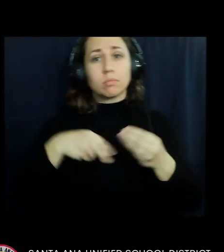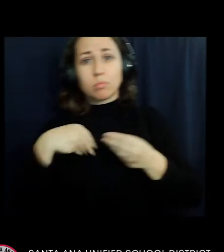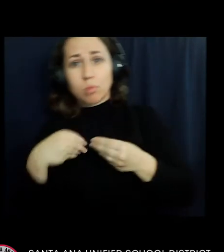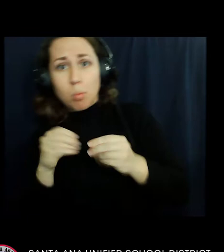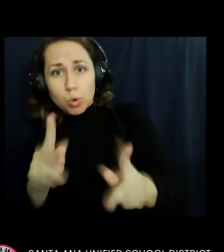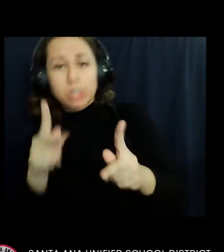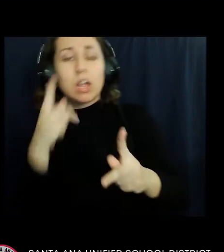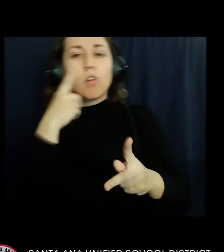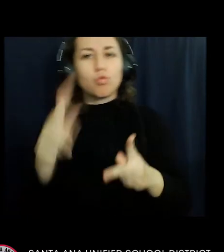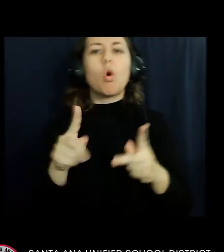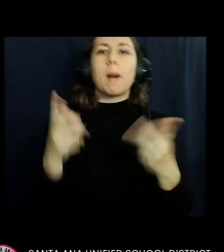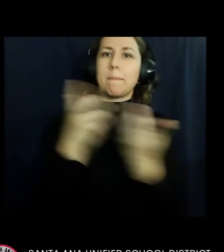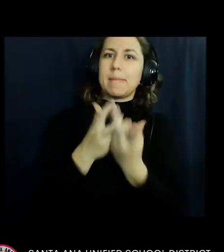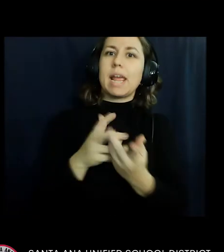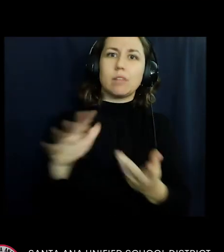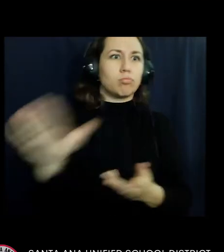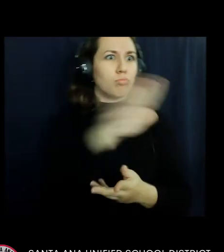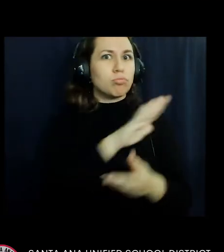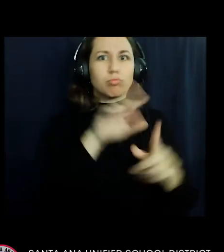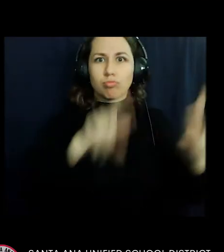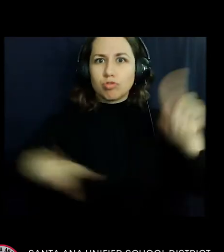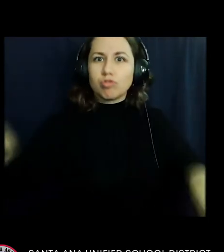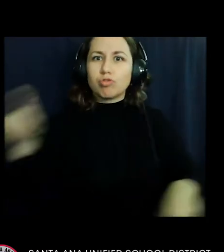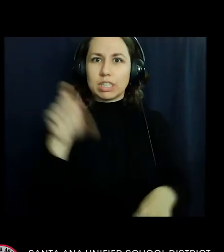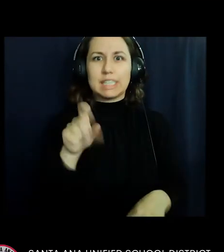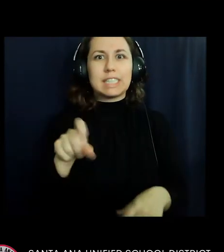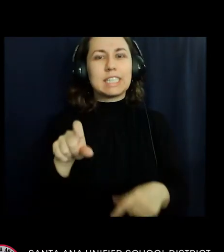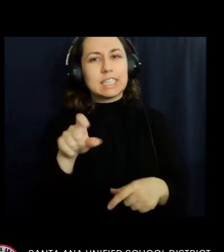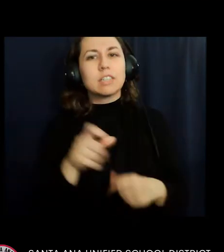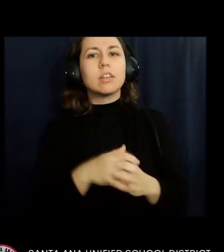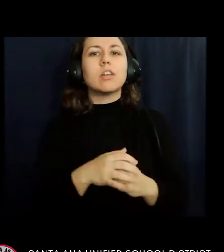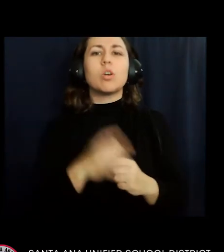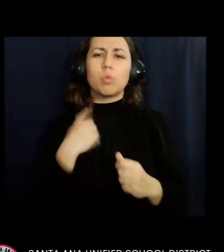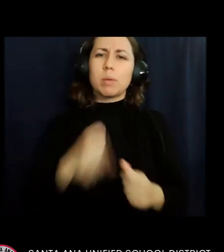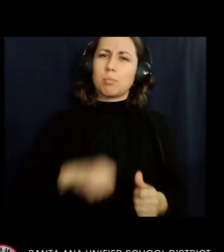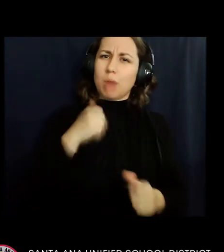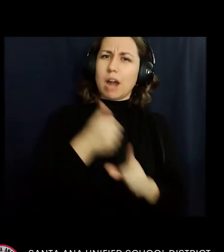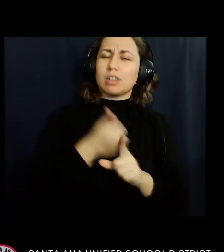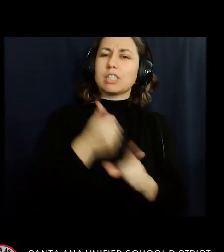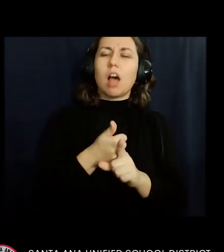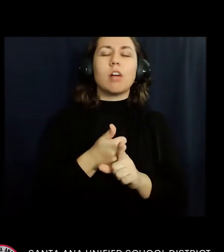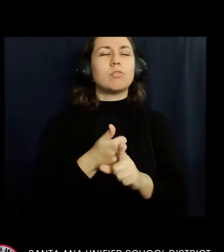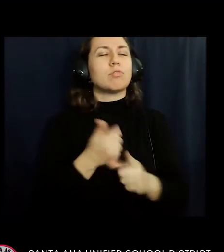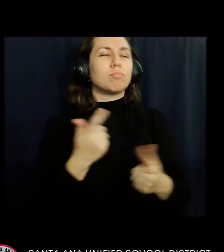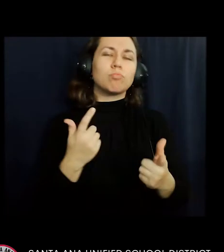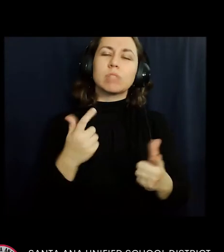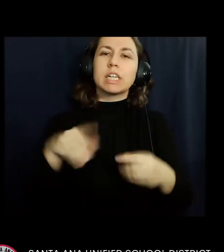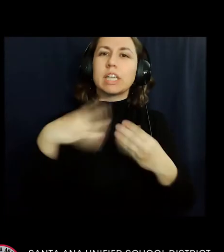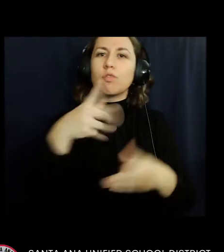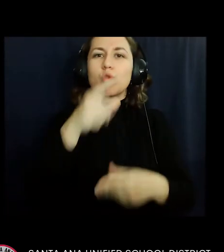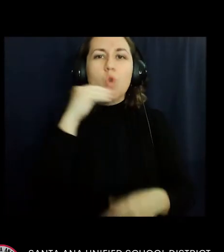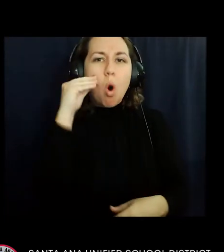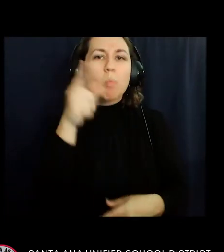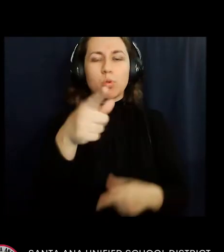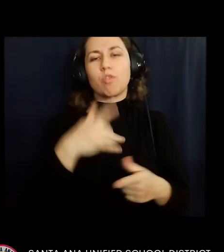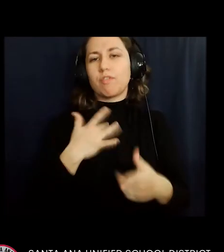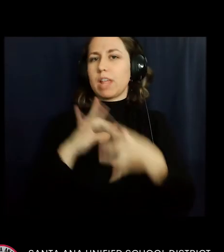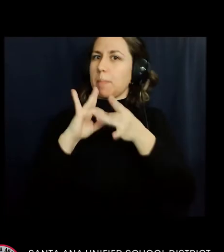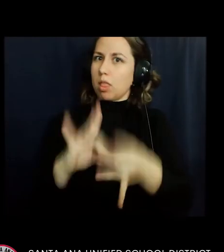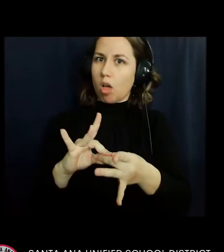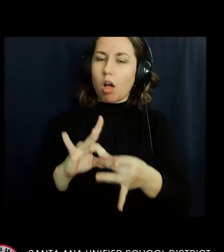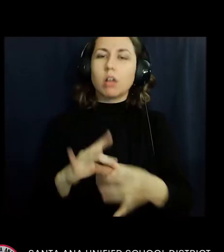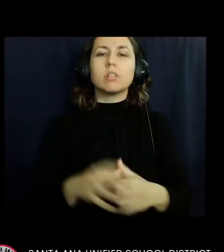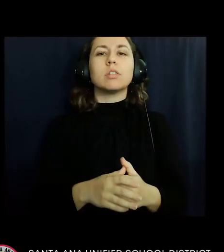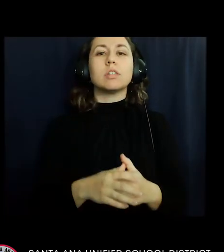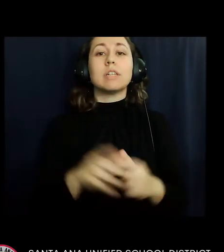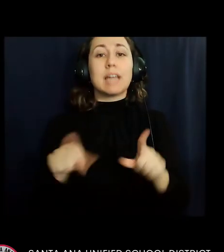programas y oportunidades para satisfacer las necesidades e intereses de nuestros alumnos. Nos enorgullece proveerles un hogar y un